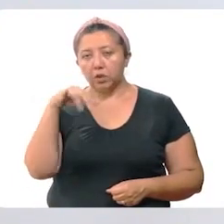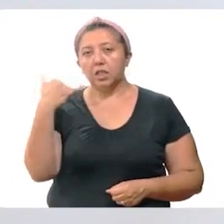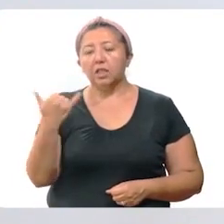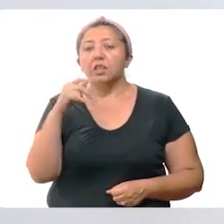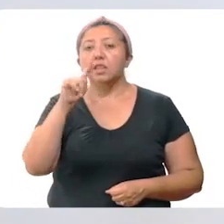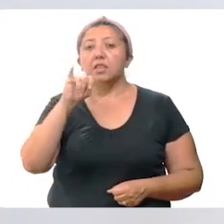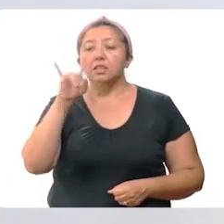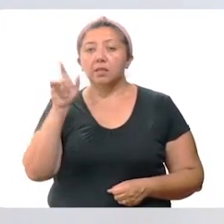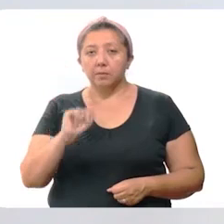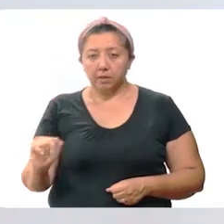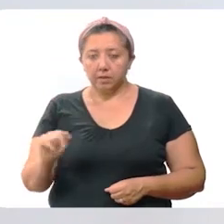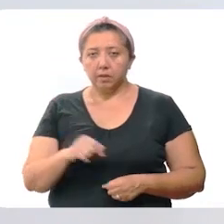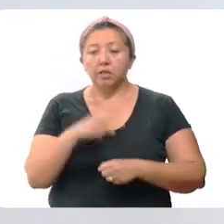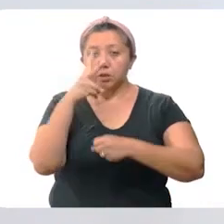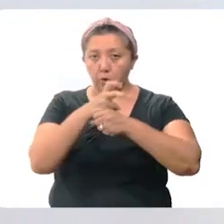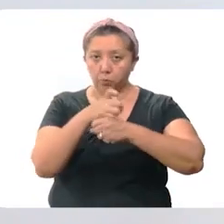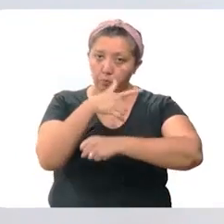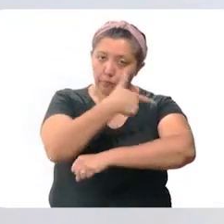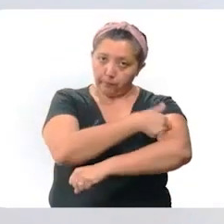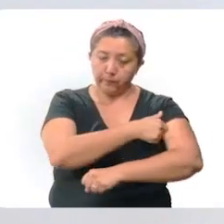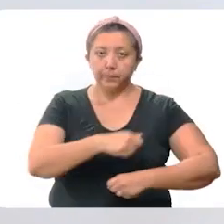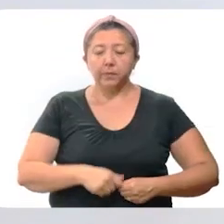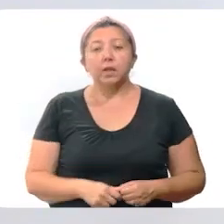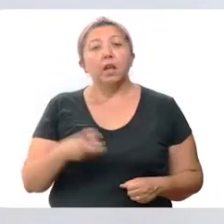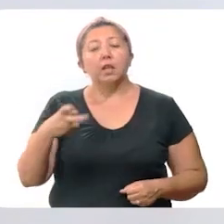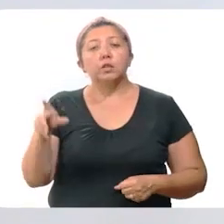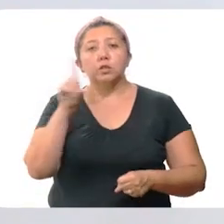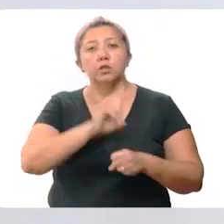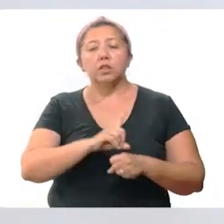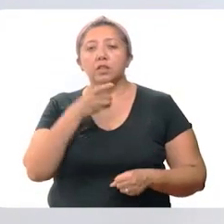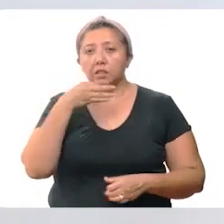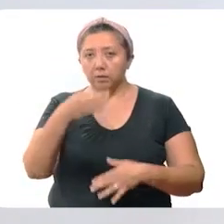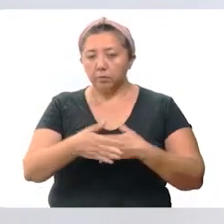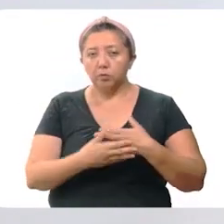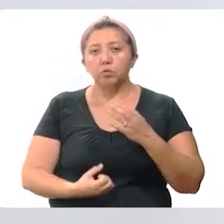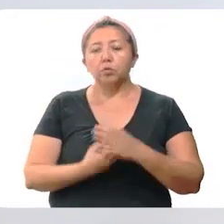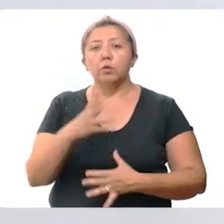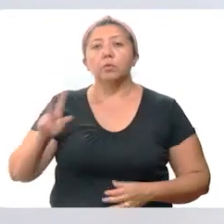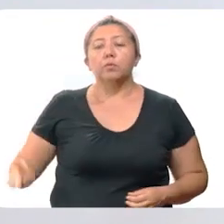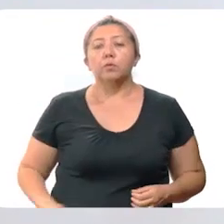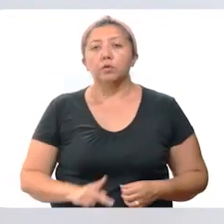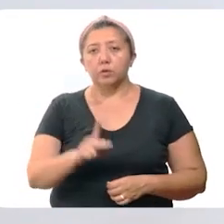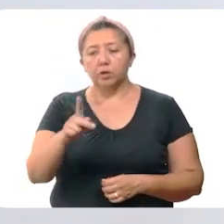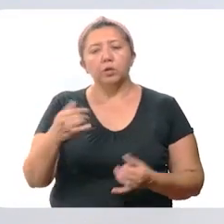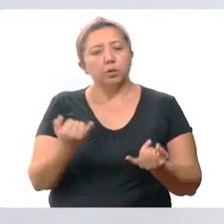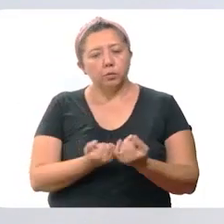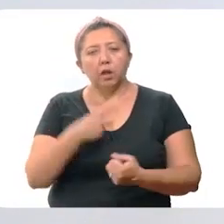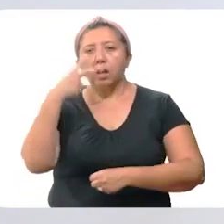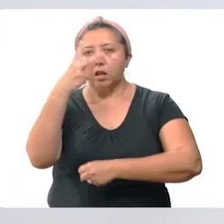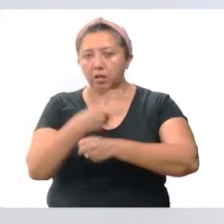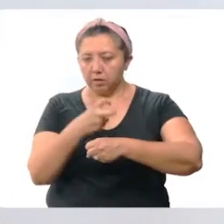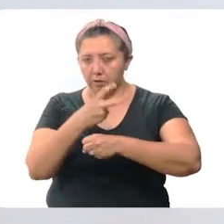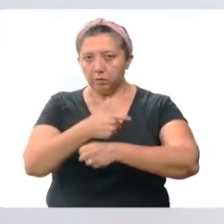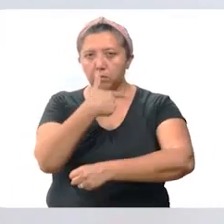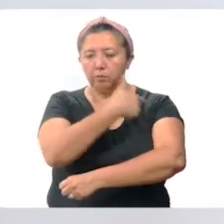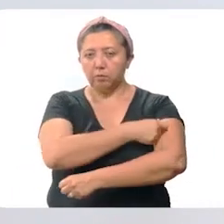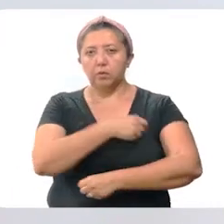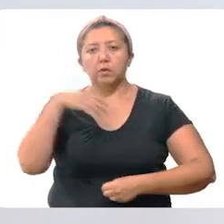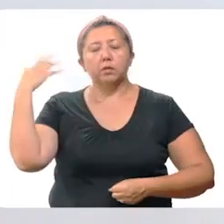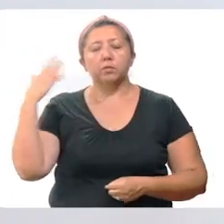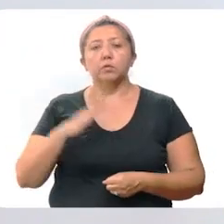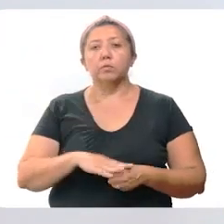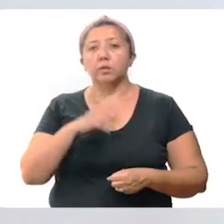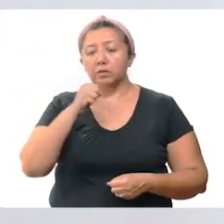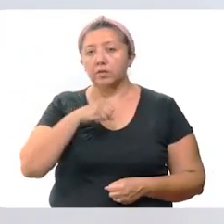Tizimín comenzaron a recibir sus segundas dosis. En estos días se darán a conocer nuevos municipios donde se aplicarán igual las segundas dosis a los adultos